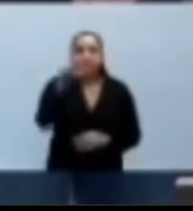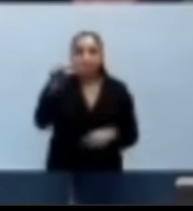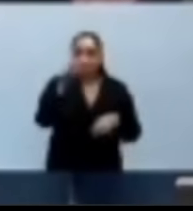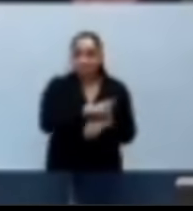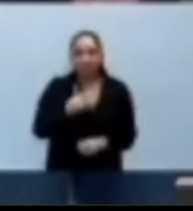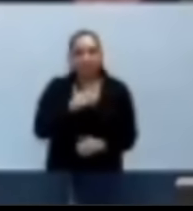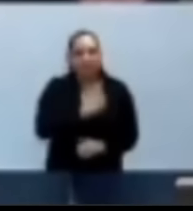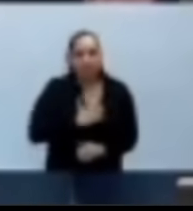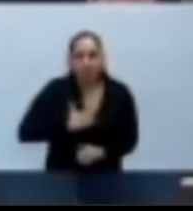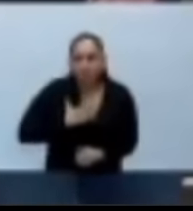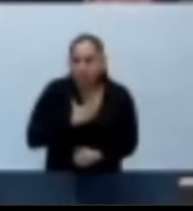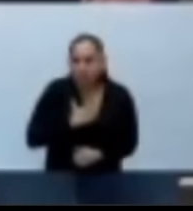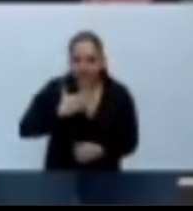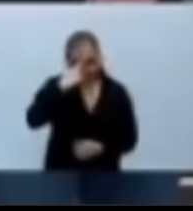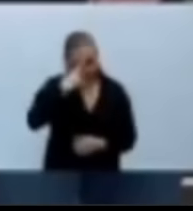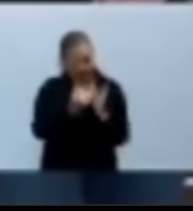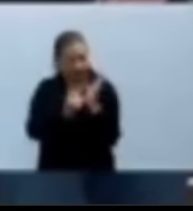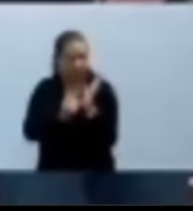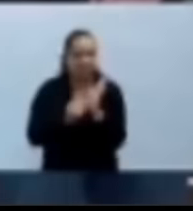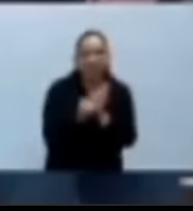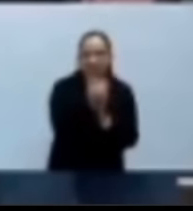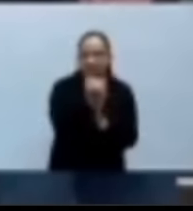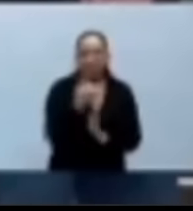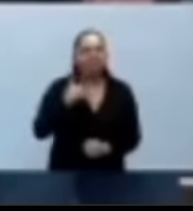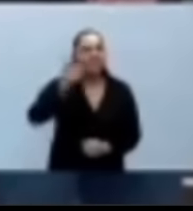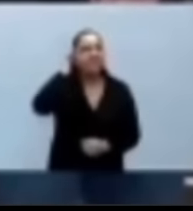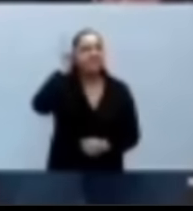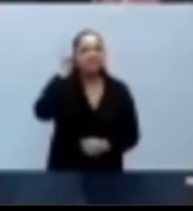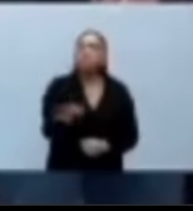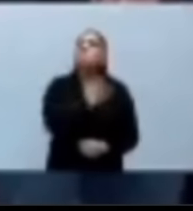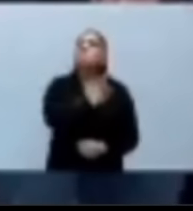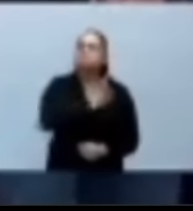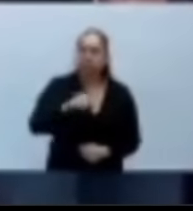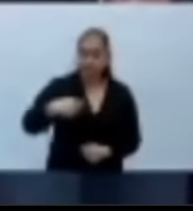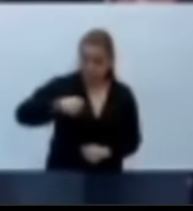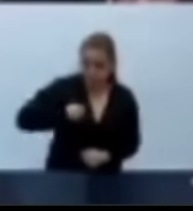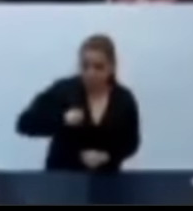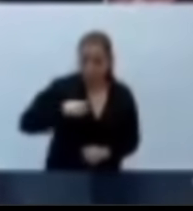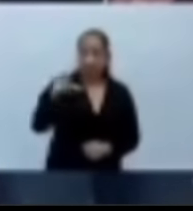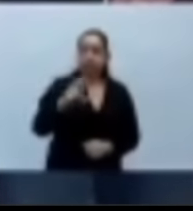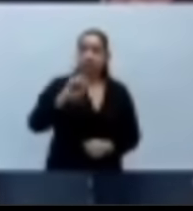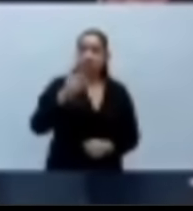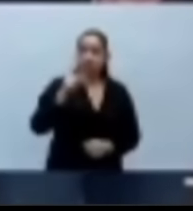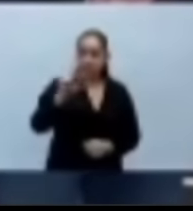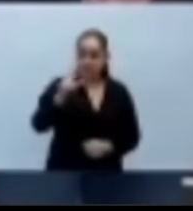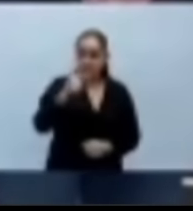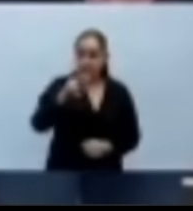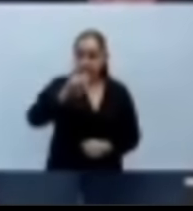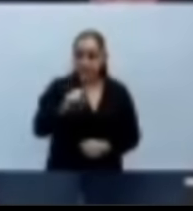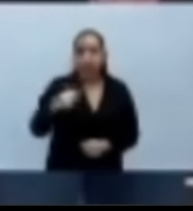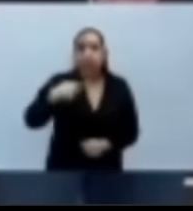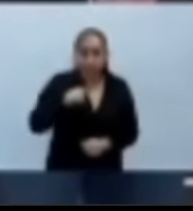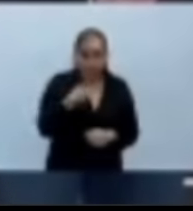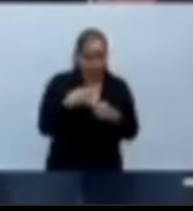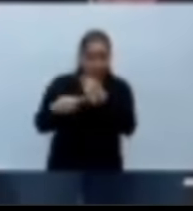y llena de esperanza, yo, Xóchitl Gálvez, de origen ñañú,